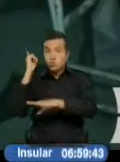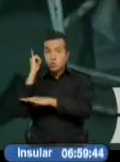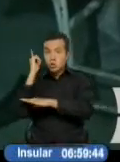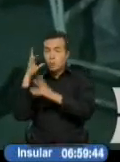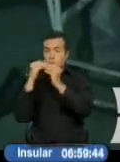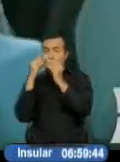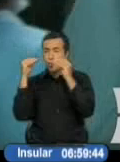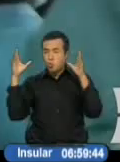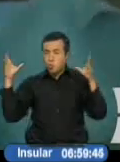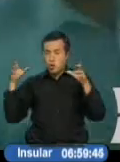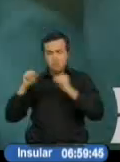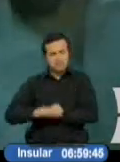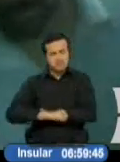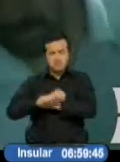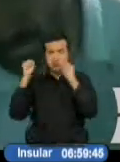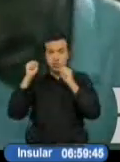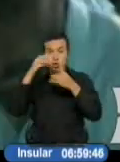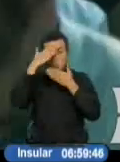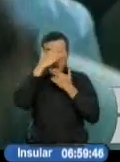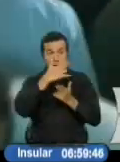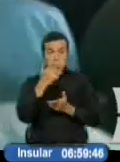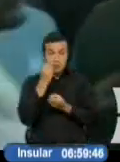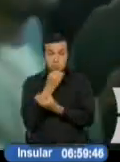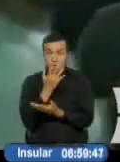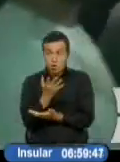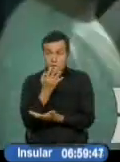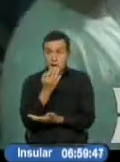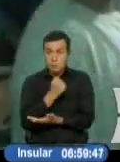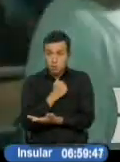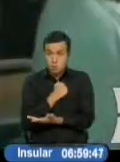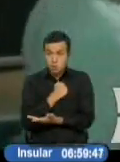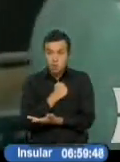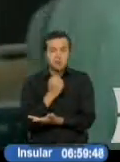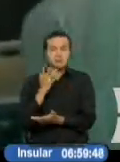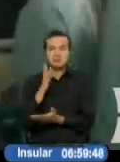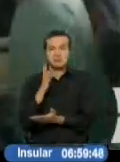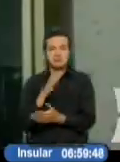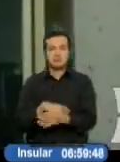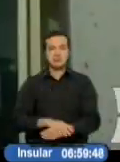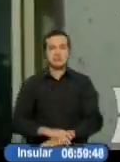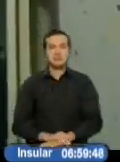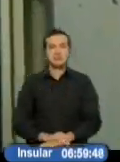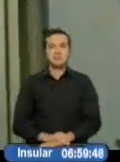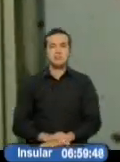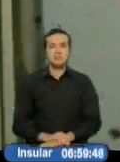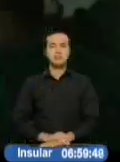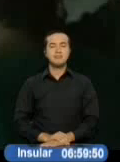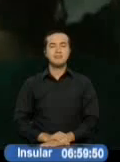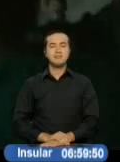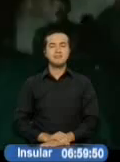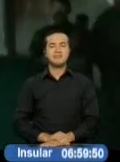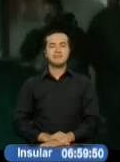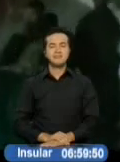estaba lleno. Ningún grupo terrorista se ha adjudicado la responsabilidad del atentado.